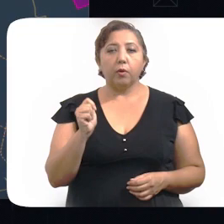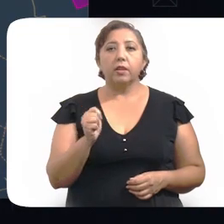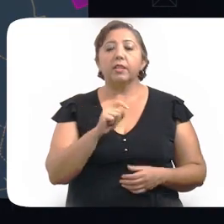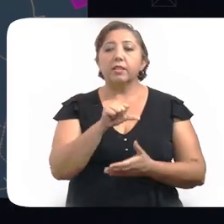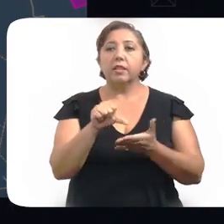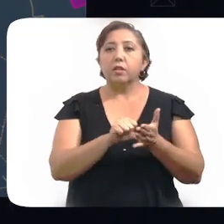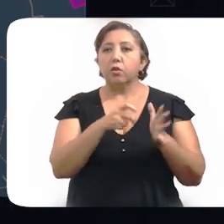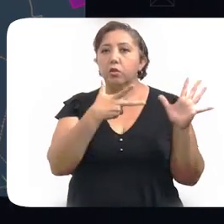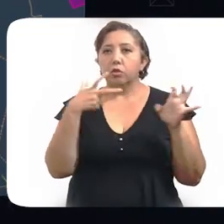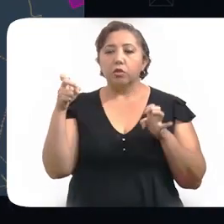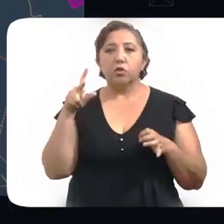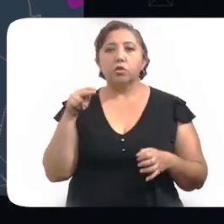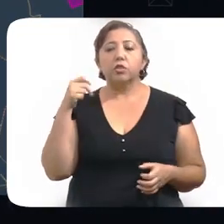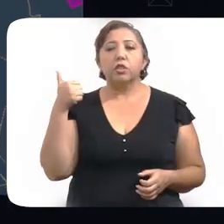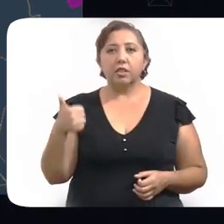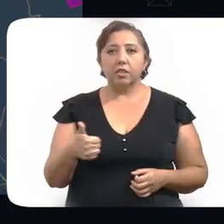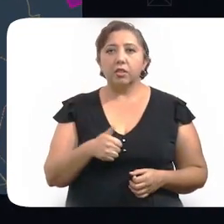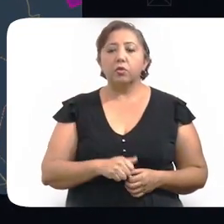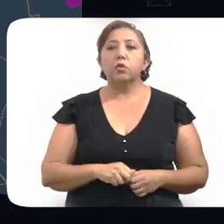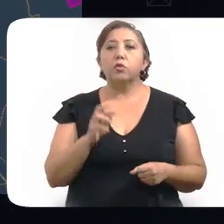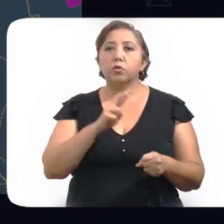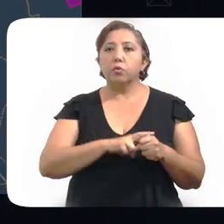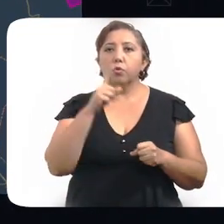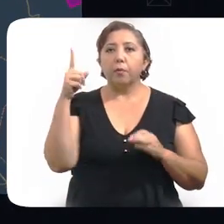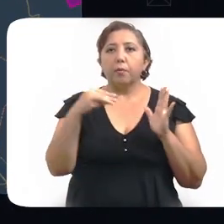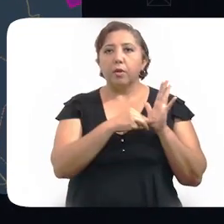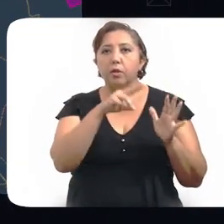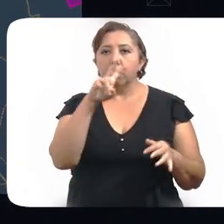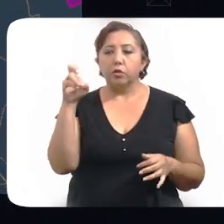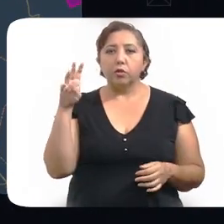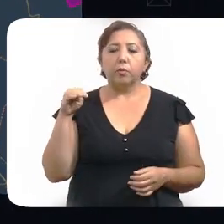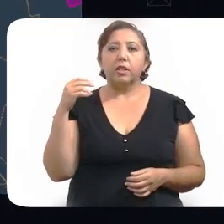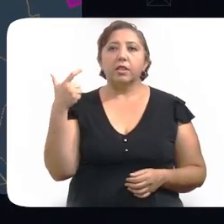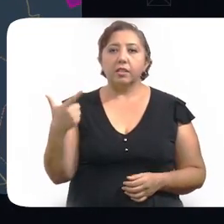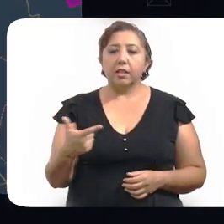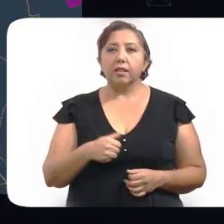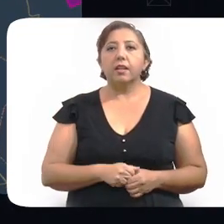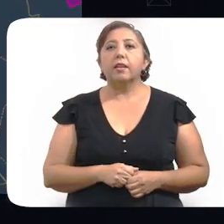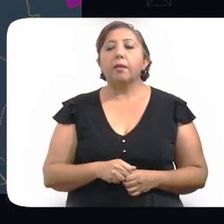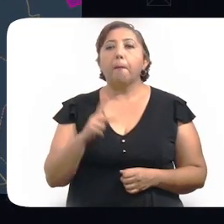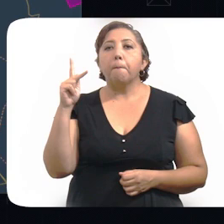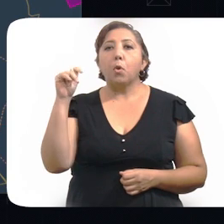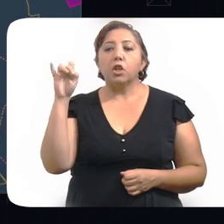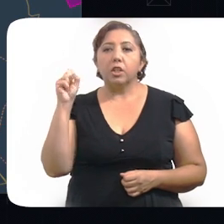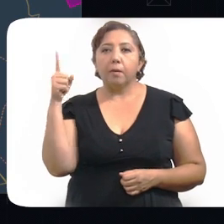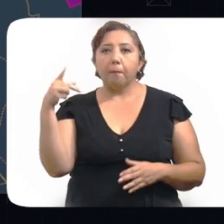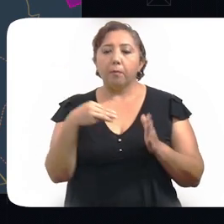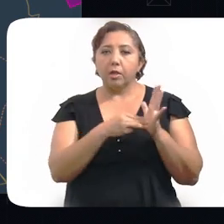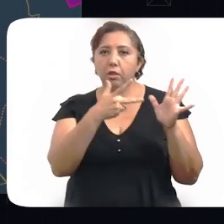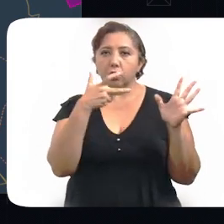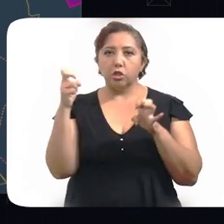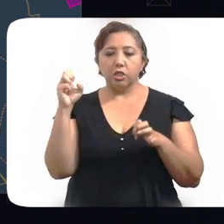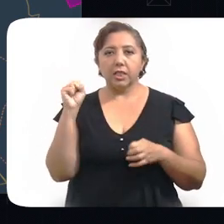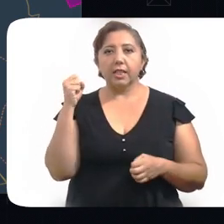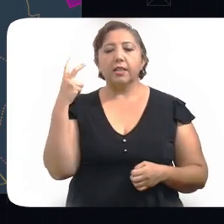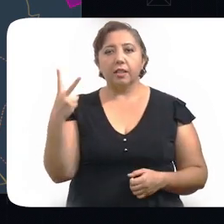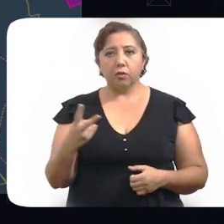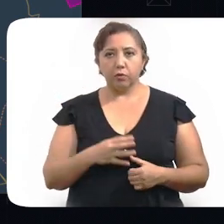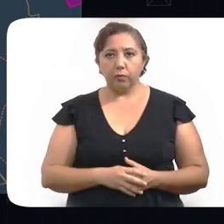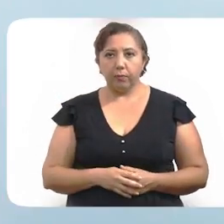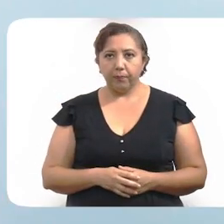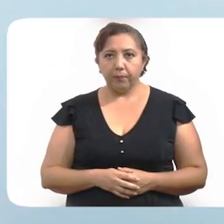zona centro 886, en la zona sur 1,297, en la zona poniente 1,862.